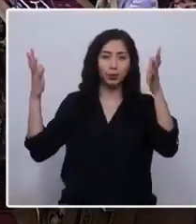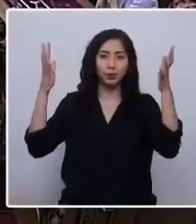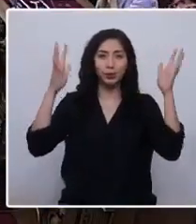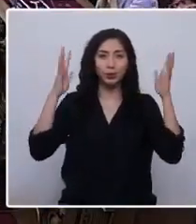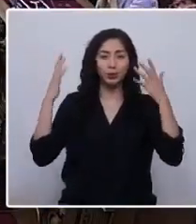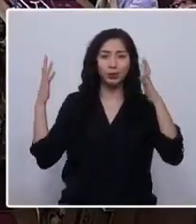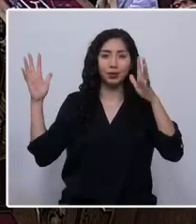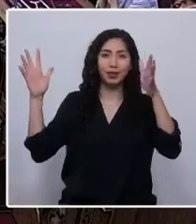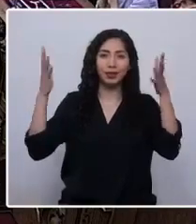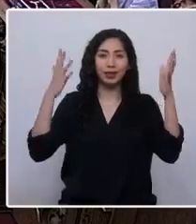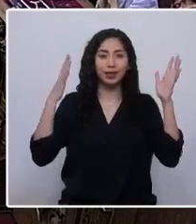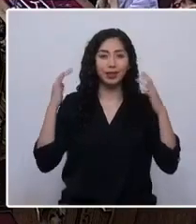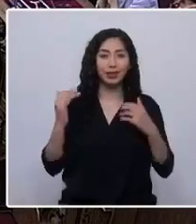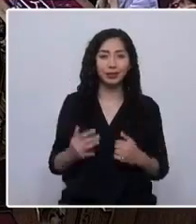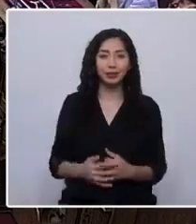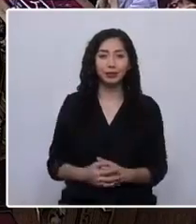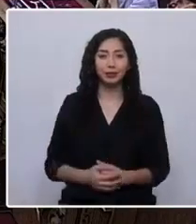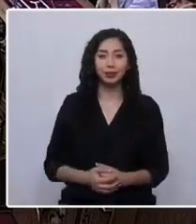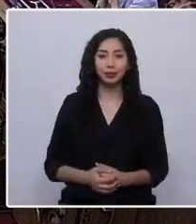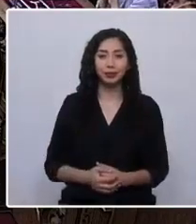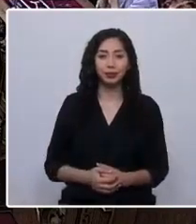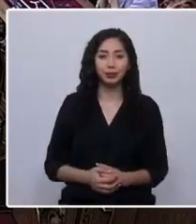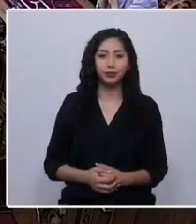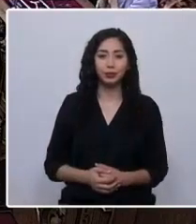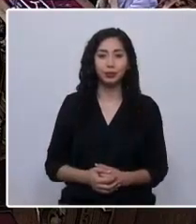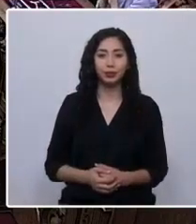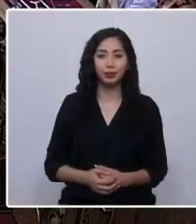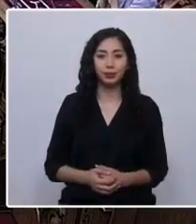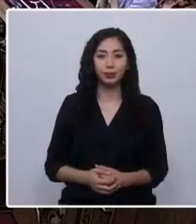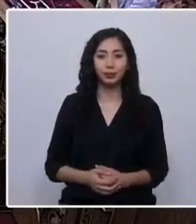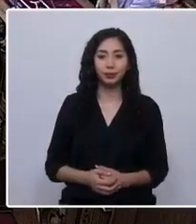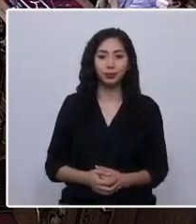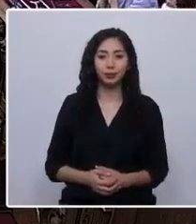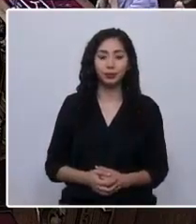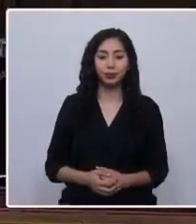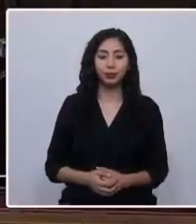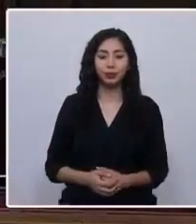A continuación.